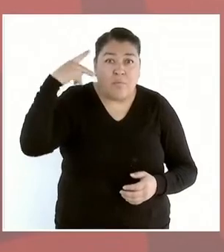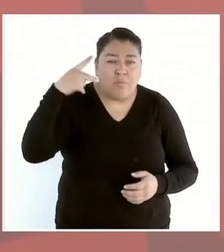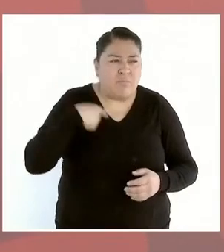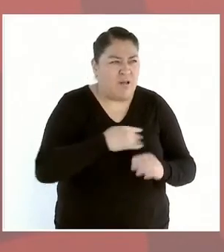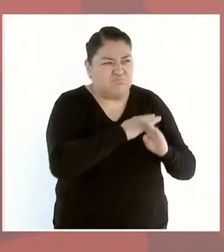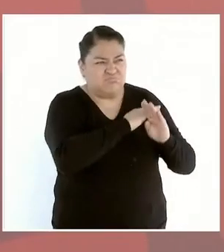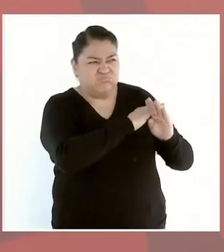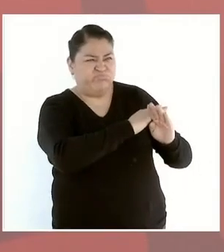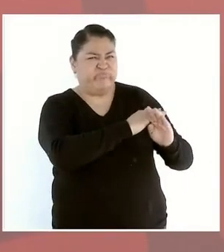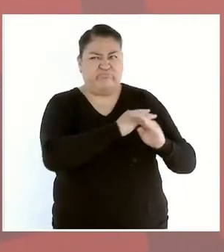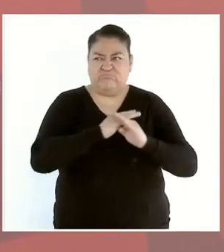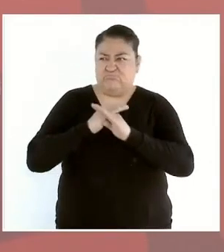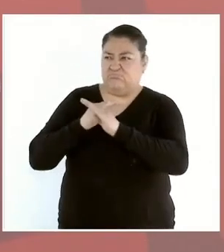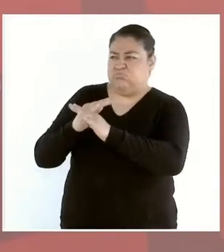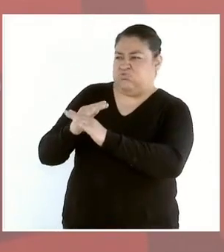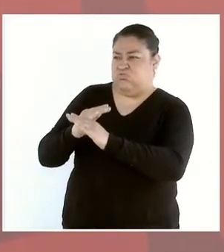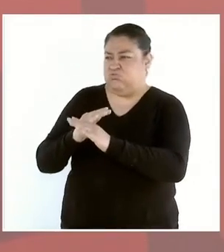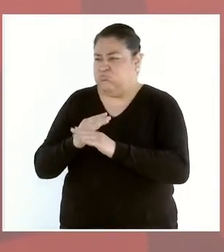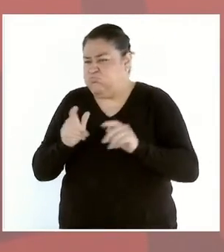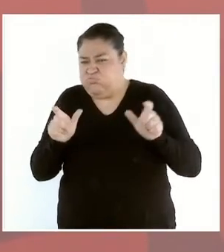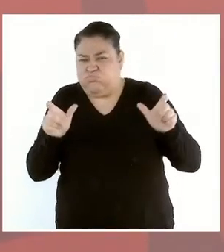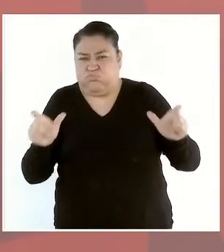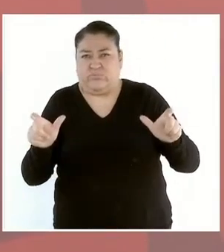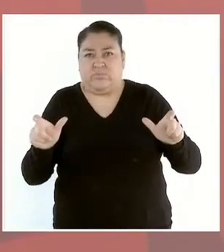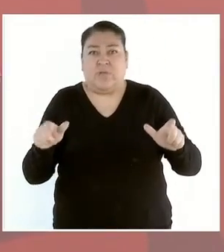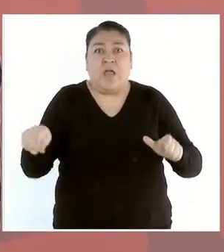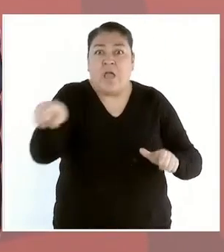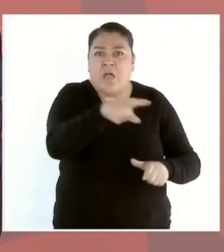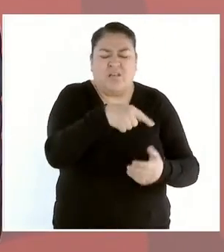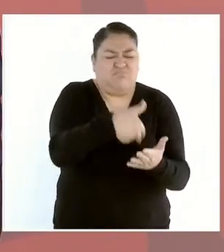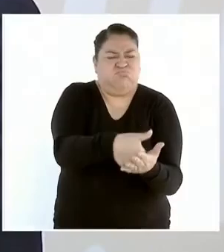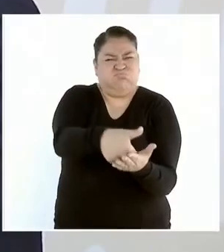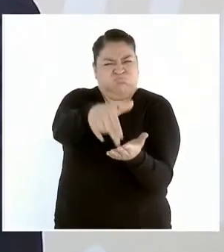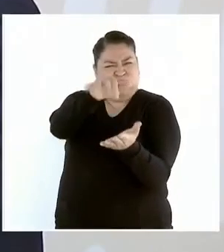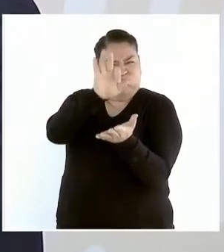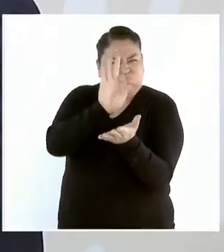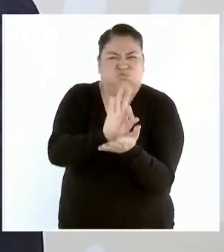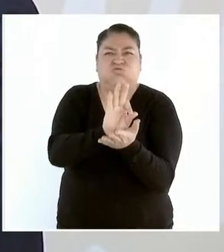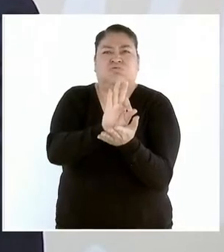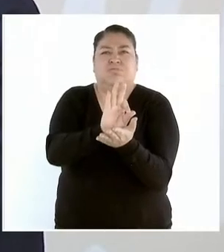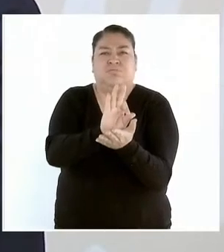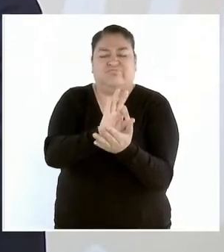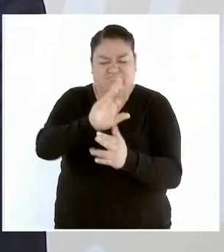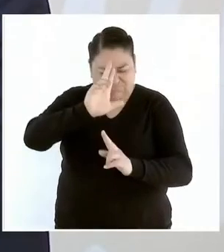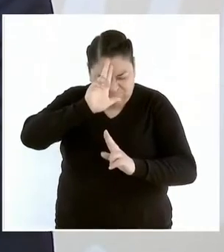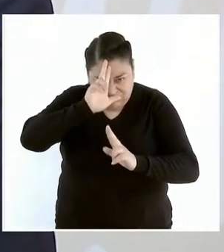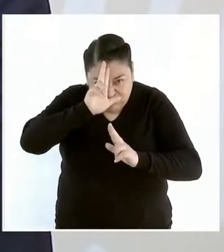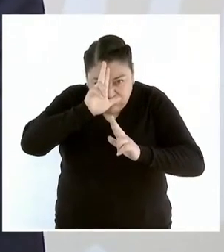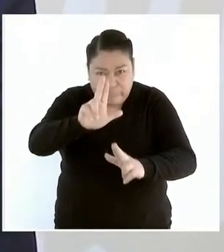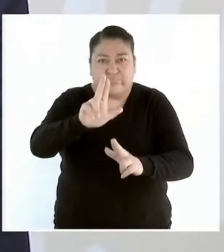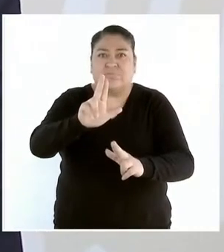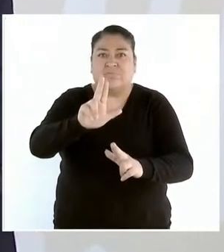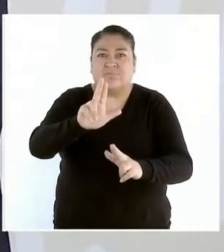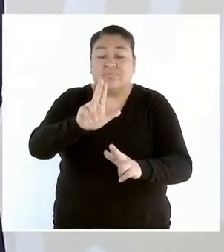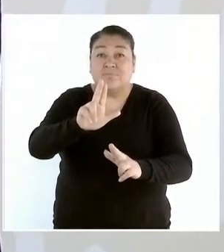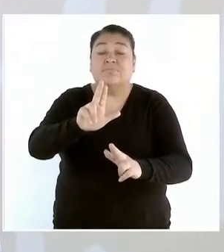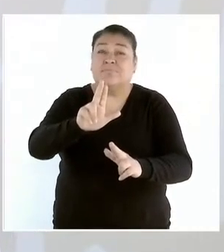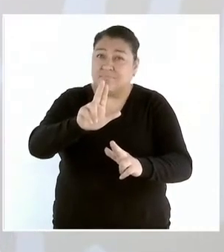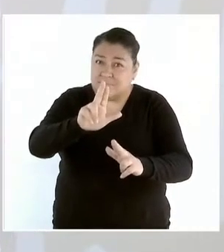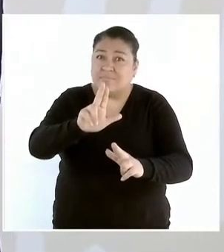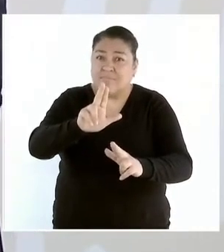no solo fue heroica gloriosa si no también